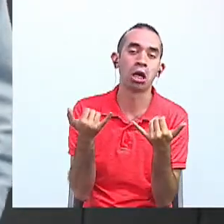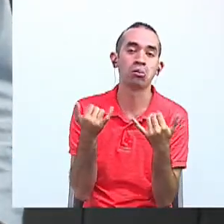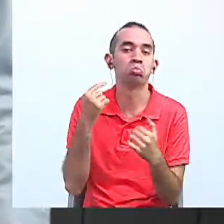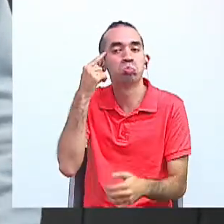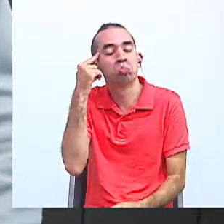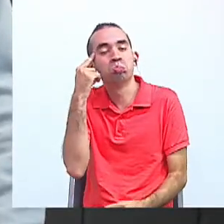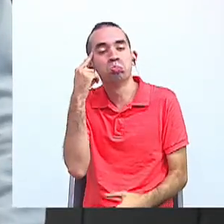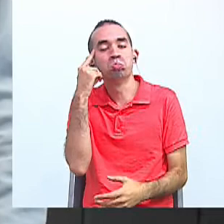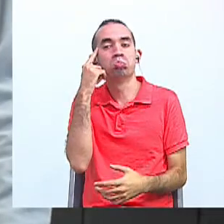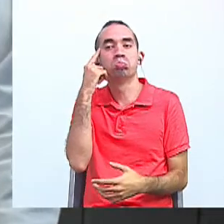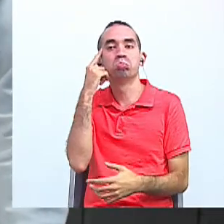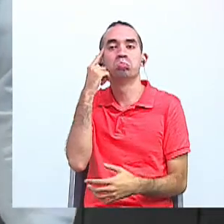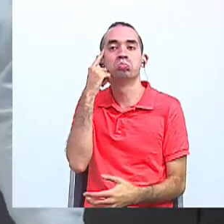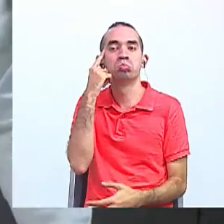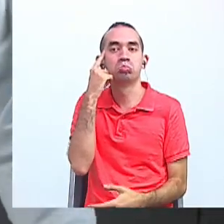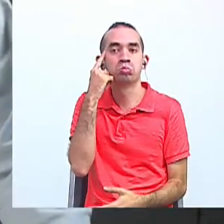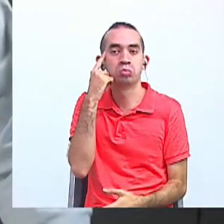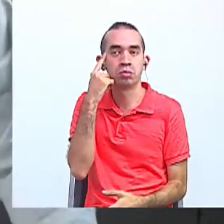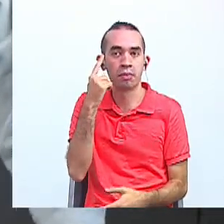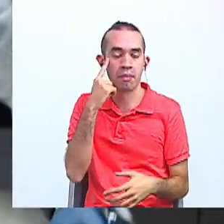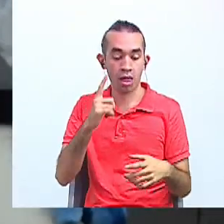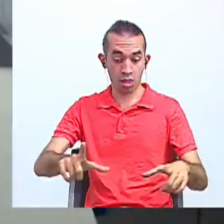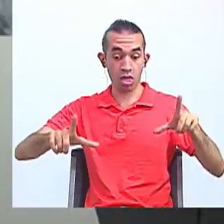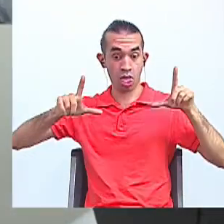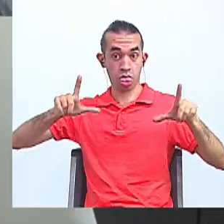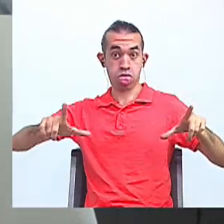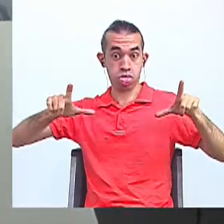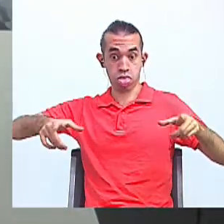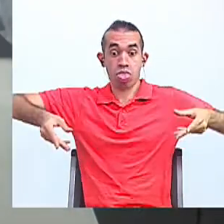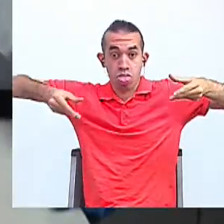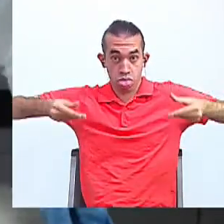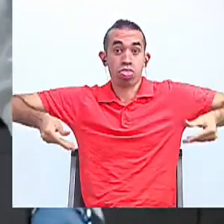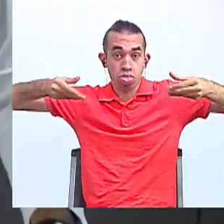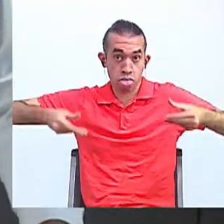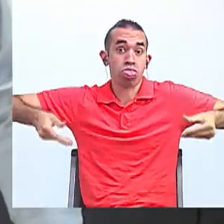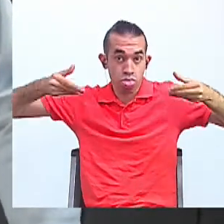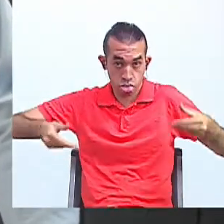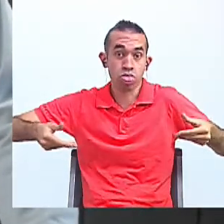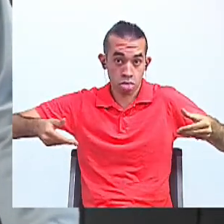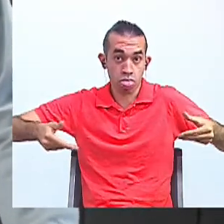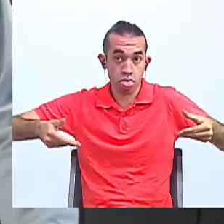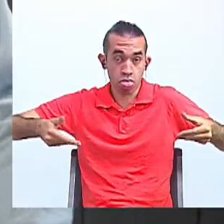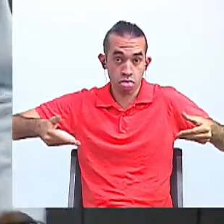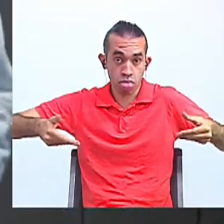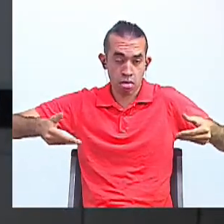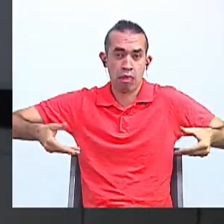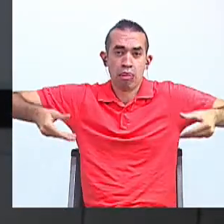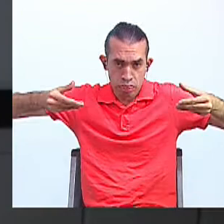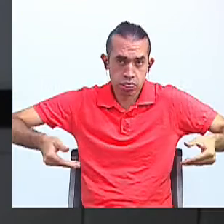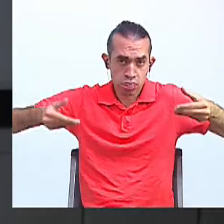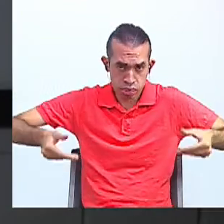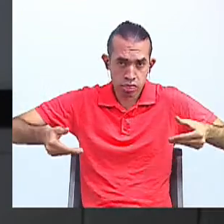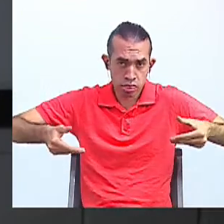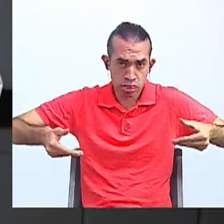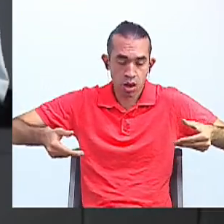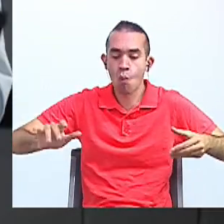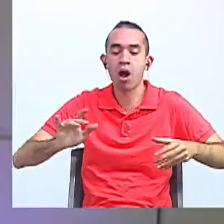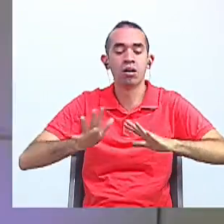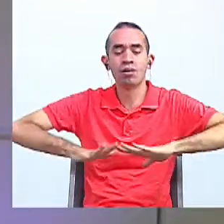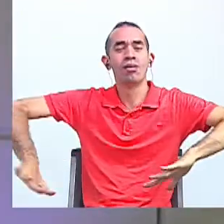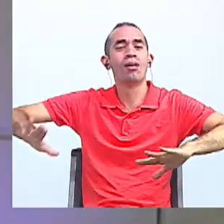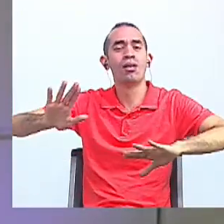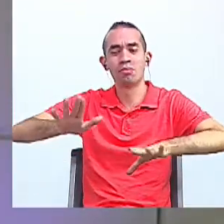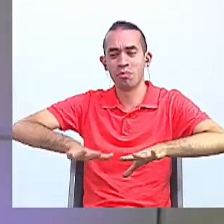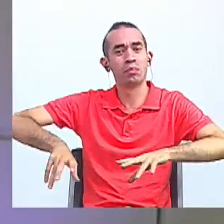considerar levantar este cuadro de porcelanato. Como pueden ver, es un cuadro bastante pesado, y lo único que vamos a usar es